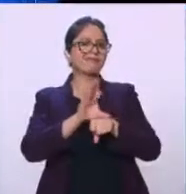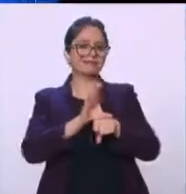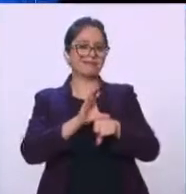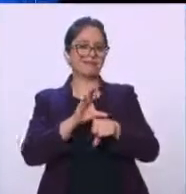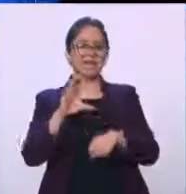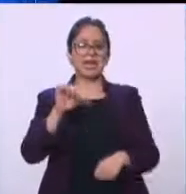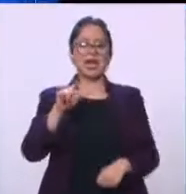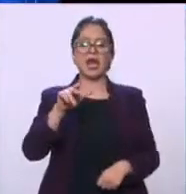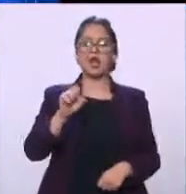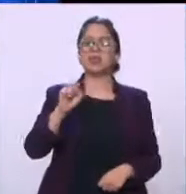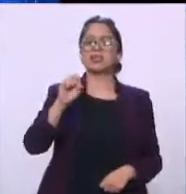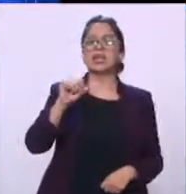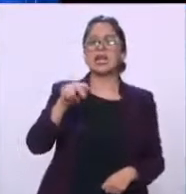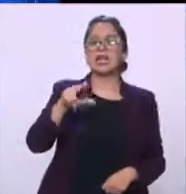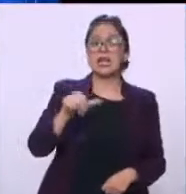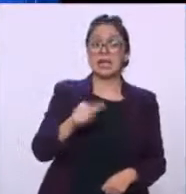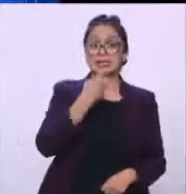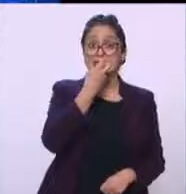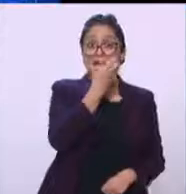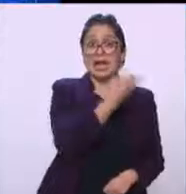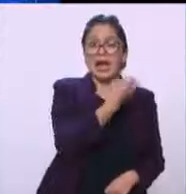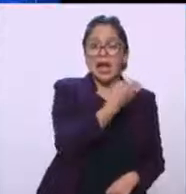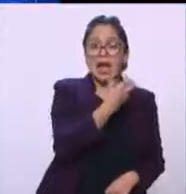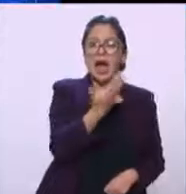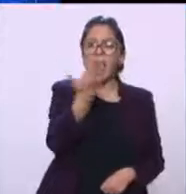más obvia, mucho más